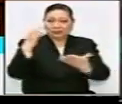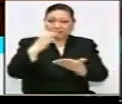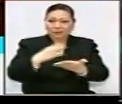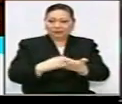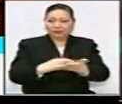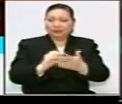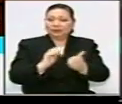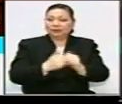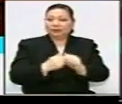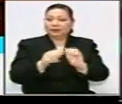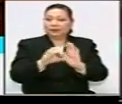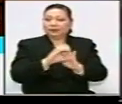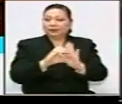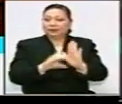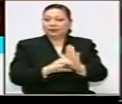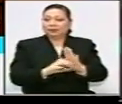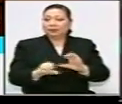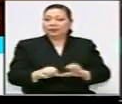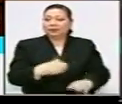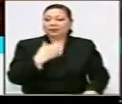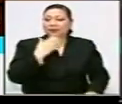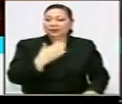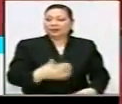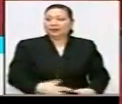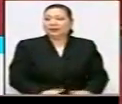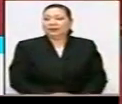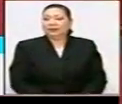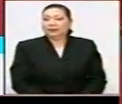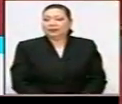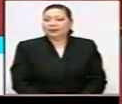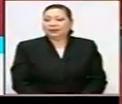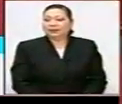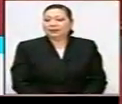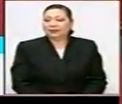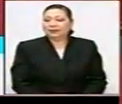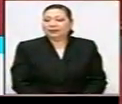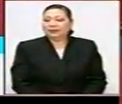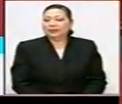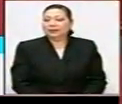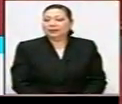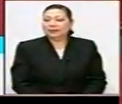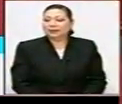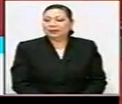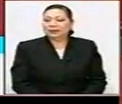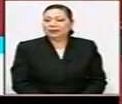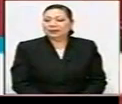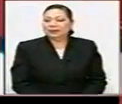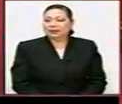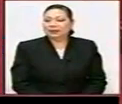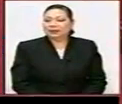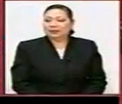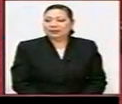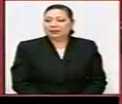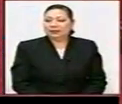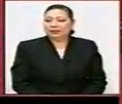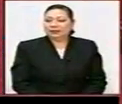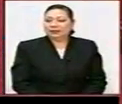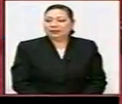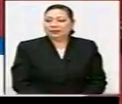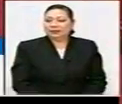en estos cambios constitucionales que estamos haciendo. Muchas gracias. Tiene la palabra la congresista Miyajiro.